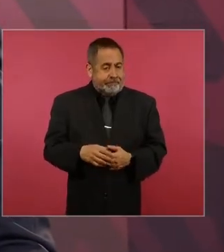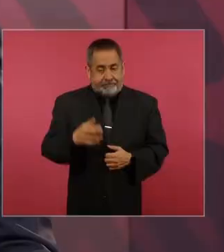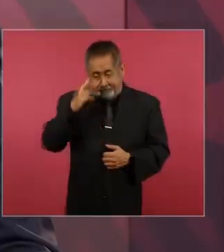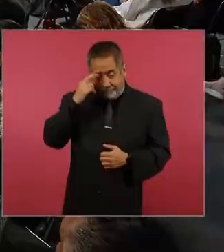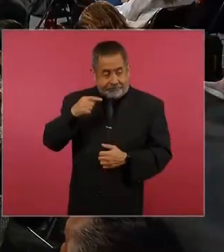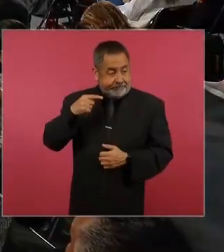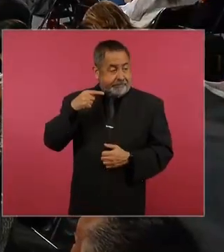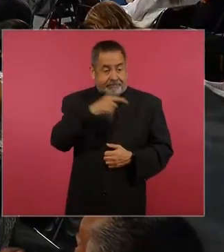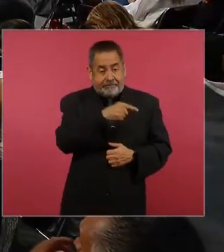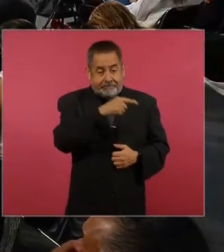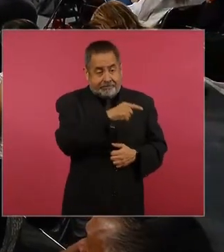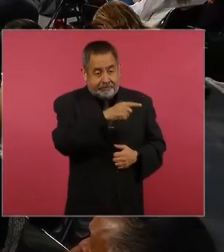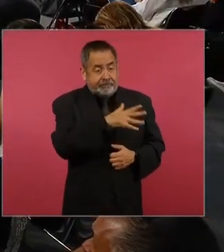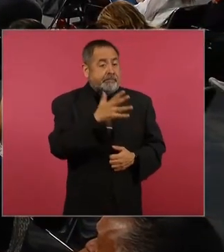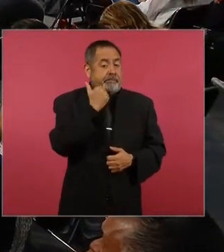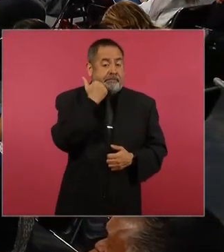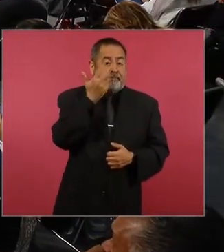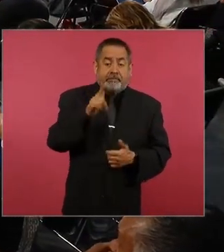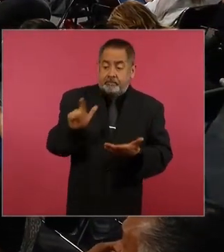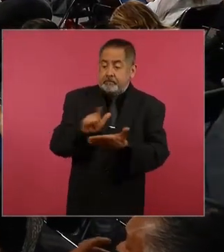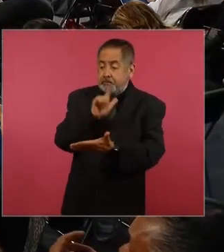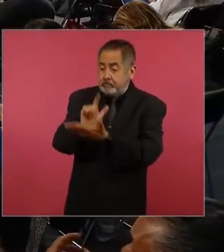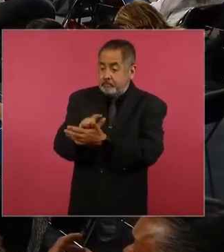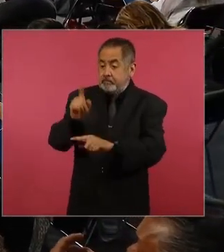van a anular,